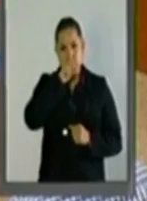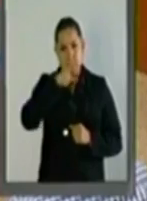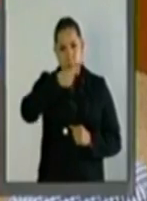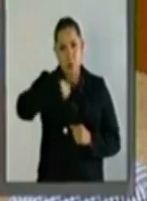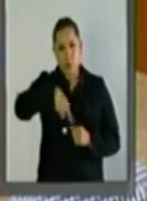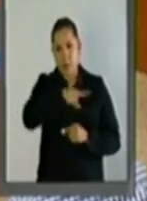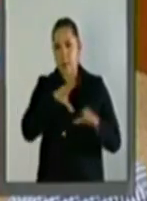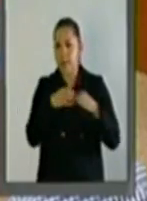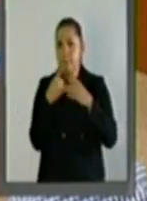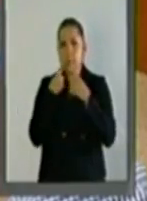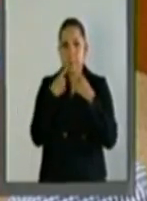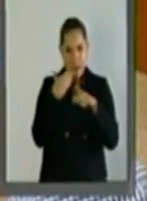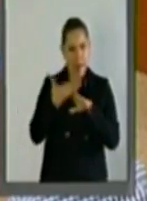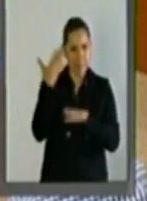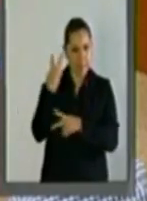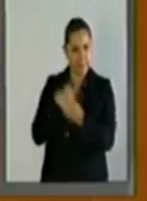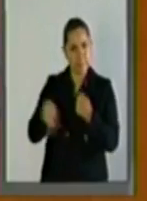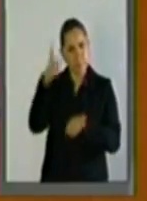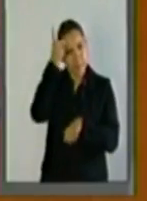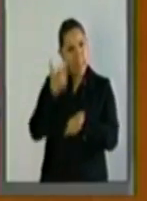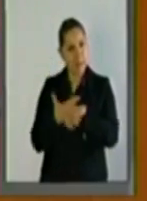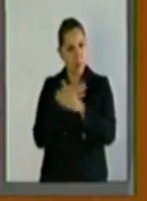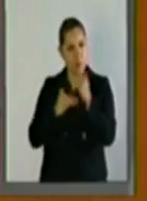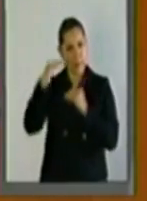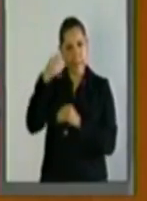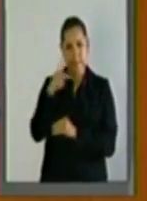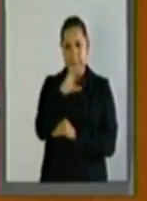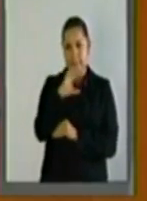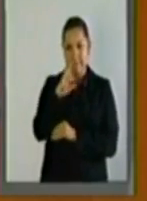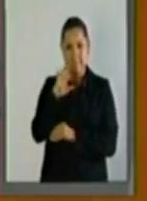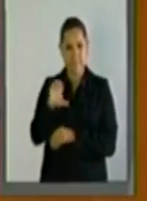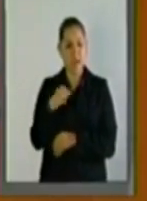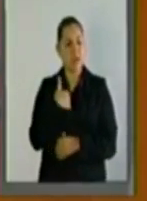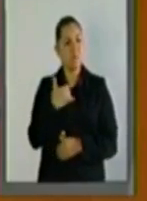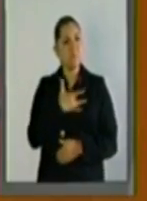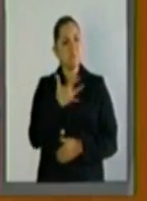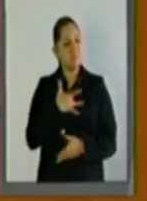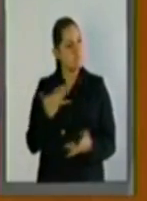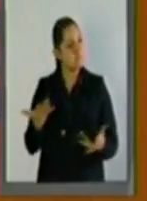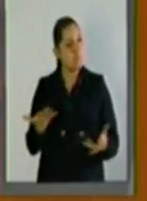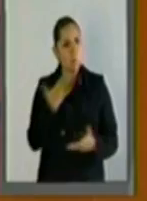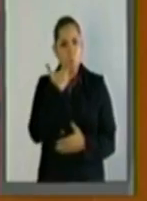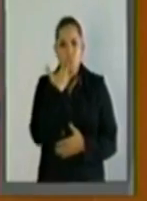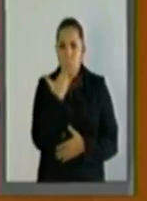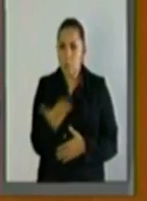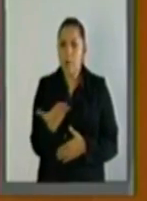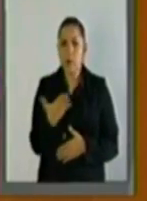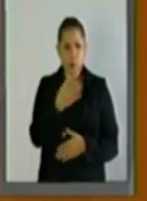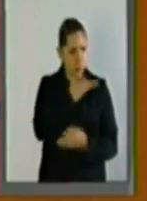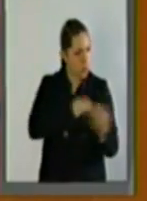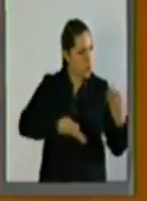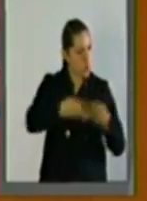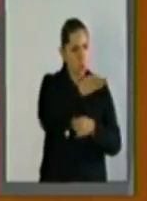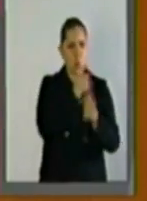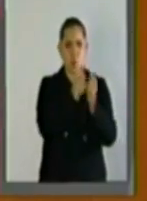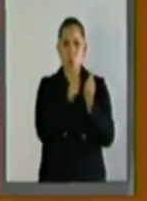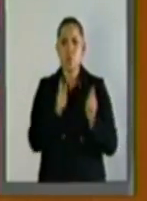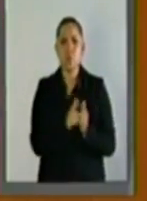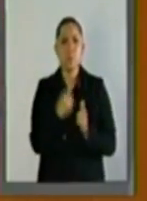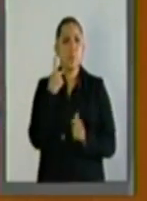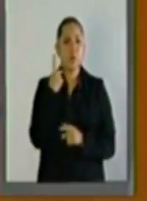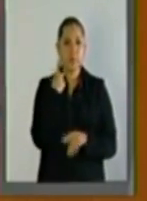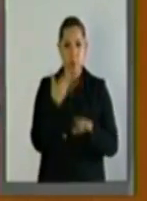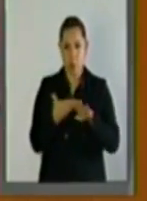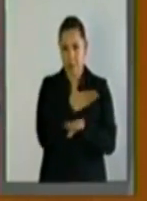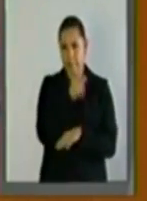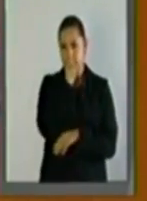de la Comisión Federal de Electricidad y la verdad me llena de satisfacción que todos los grupos parlamentarios que estaban en la